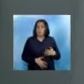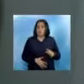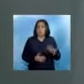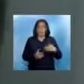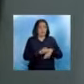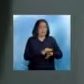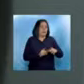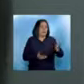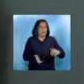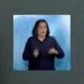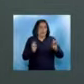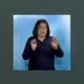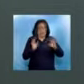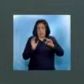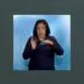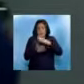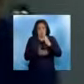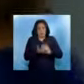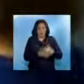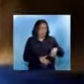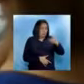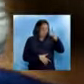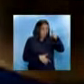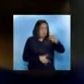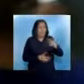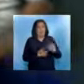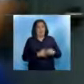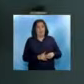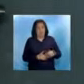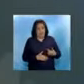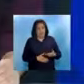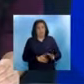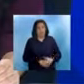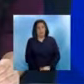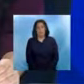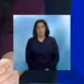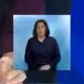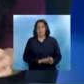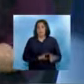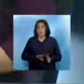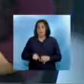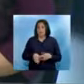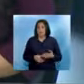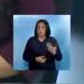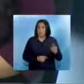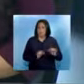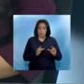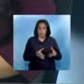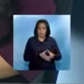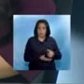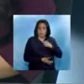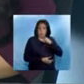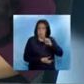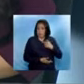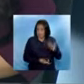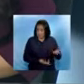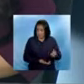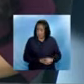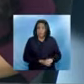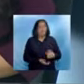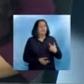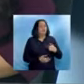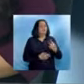hospital y la pesadilla de los pacientes en realidad recién comenzaría. y cayó una banda de mujeres que se hacían pasar